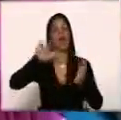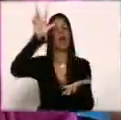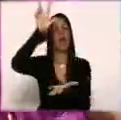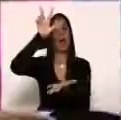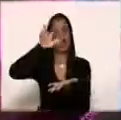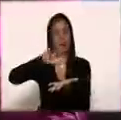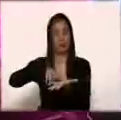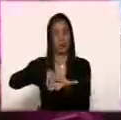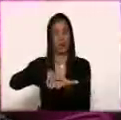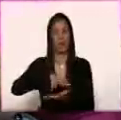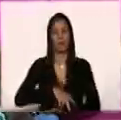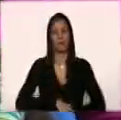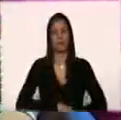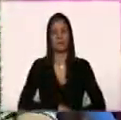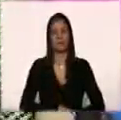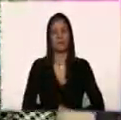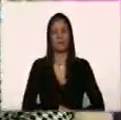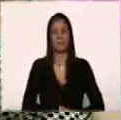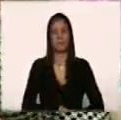Aprobado.